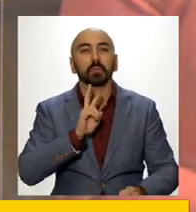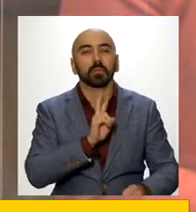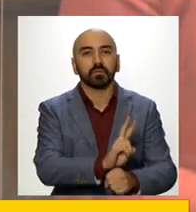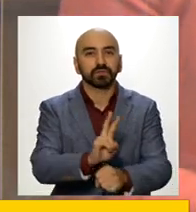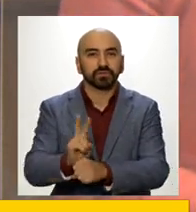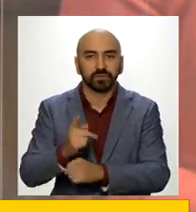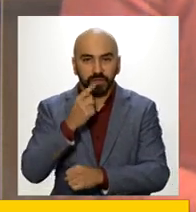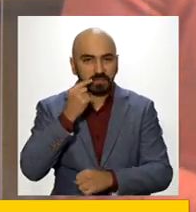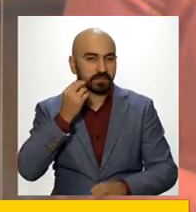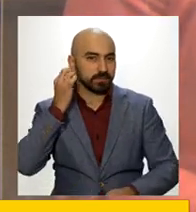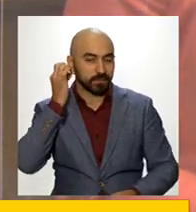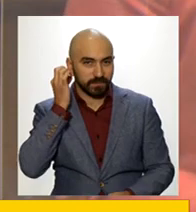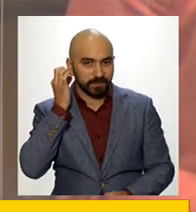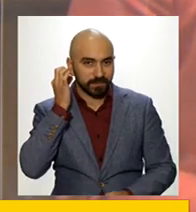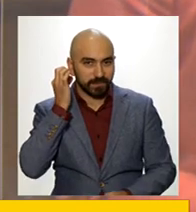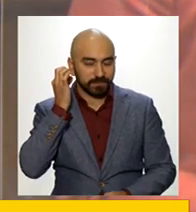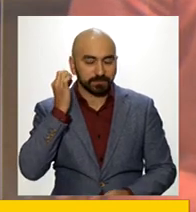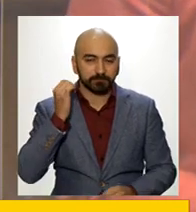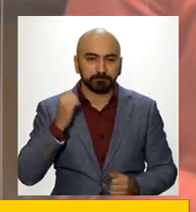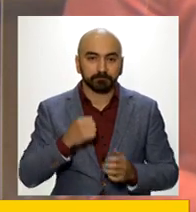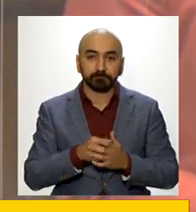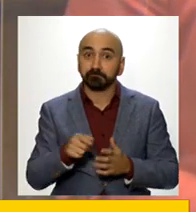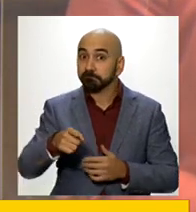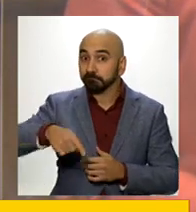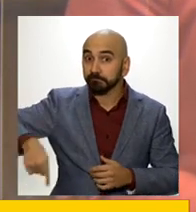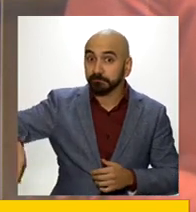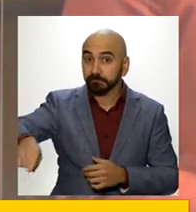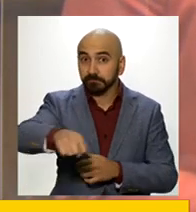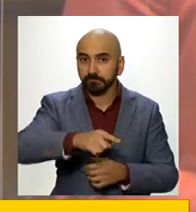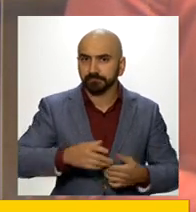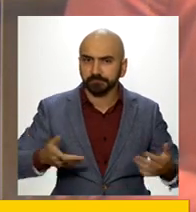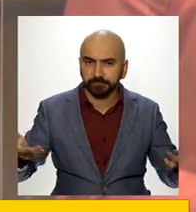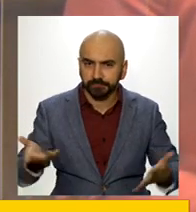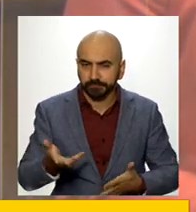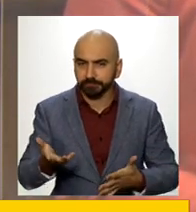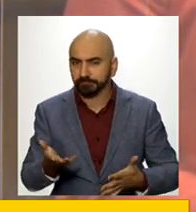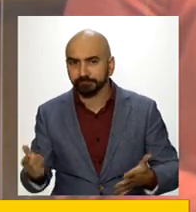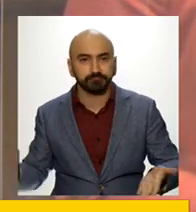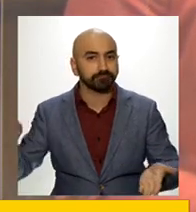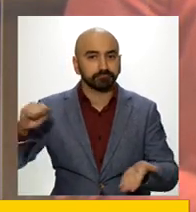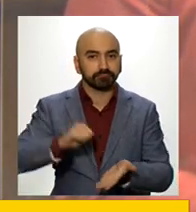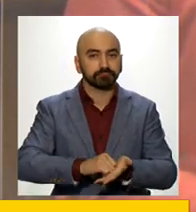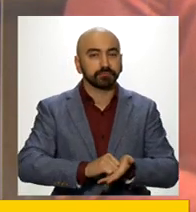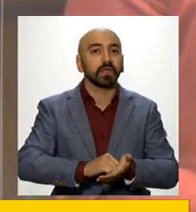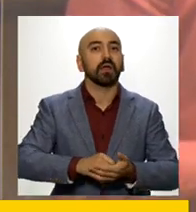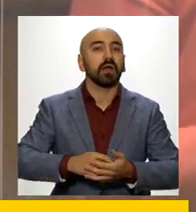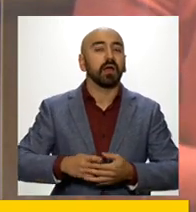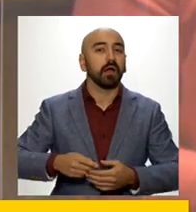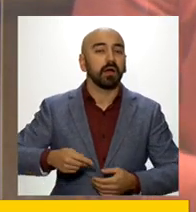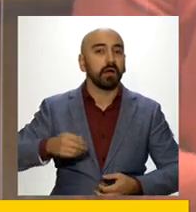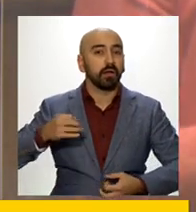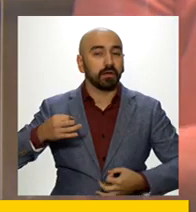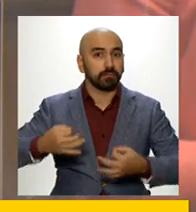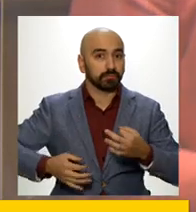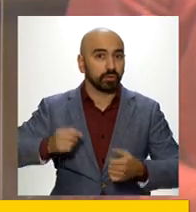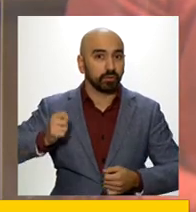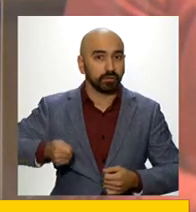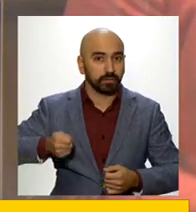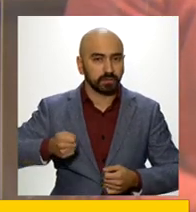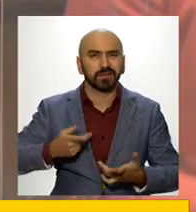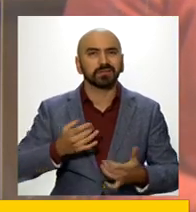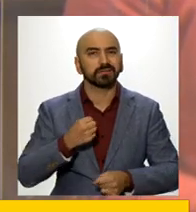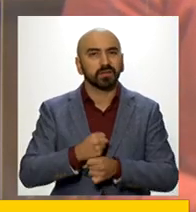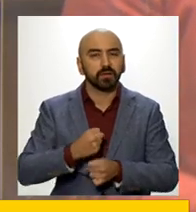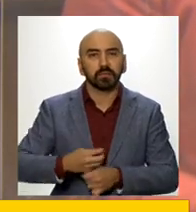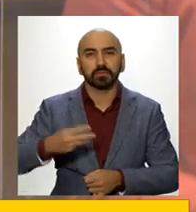profesoras. Estos docentes que recurrieron a la Corte Interamericana de Derechos Humanos trabajan para las municipalidades